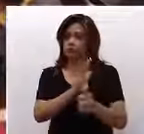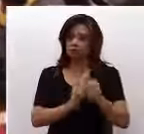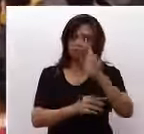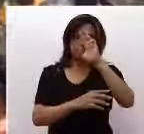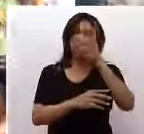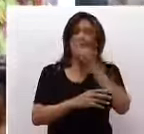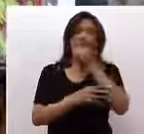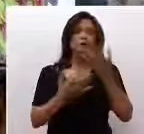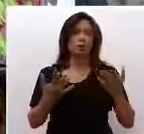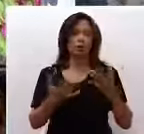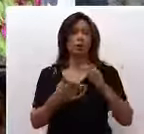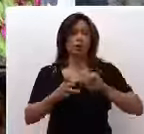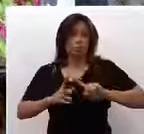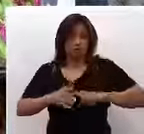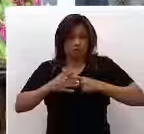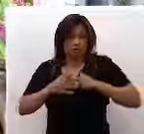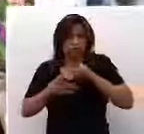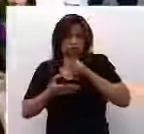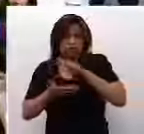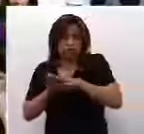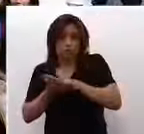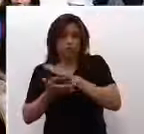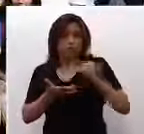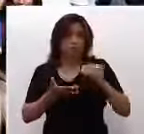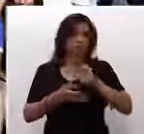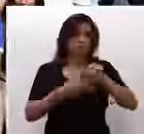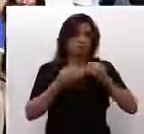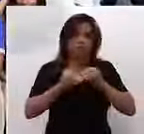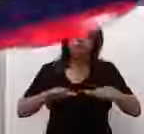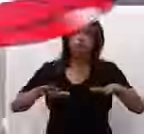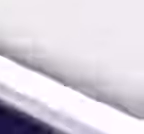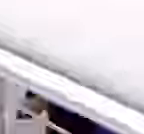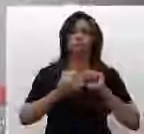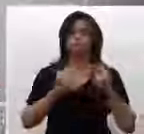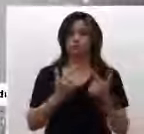comenzando por la escuela y continuando en todo ámbito social.